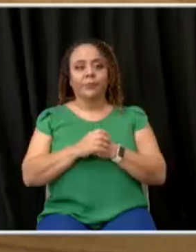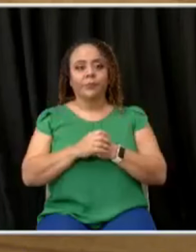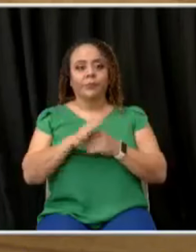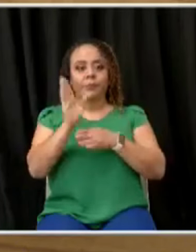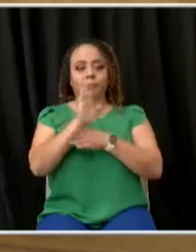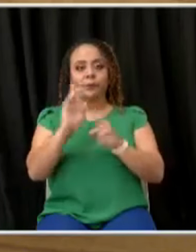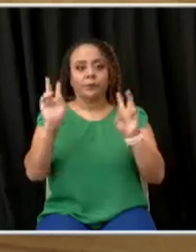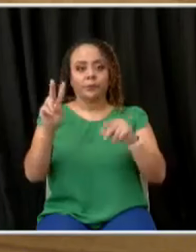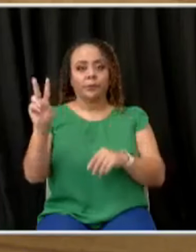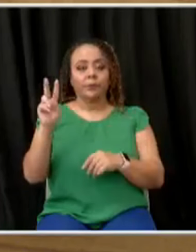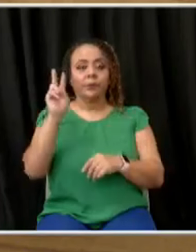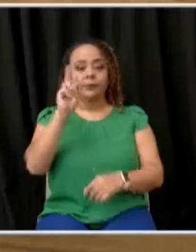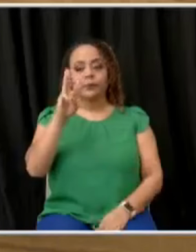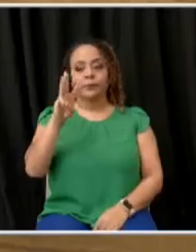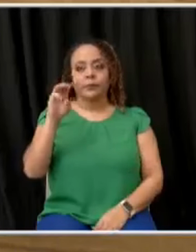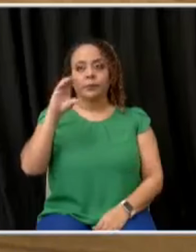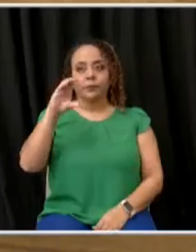vivo,